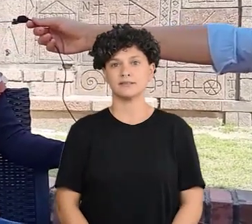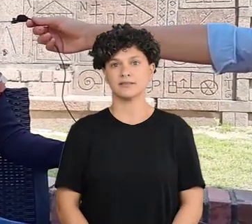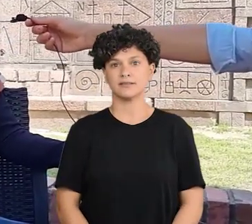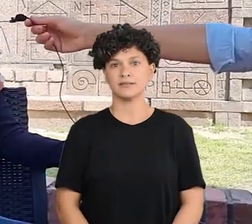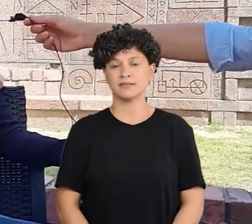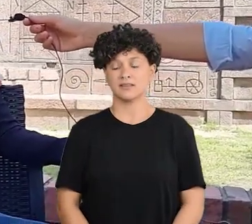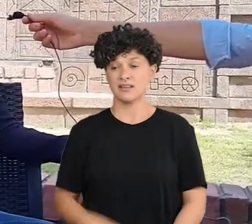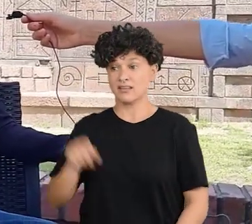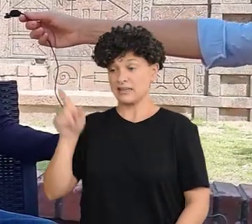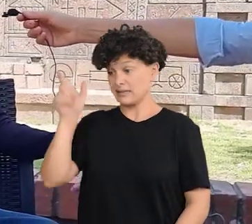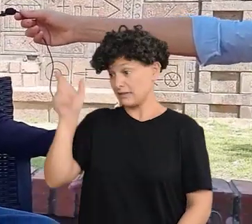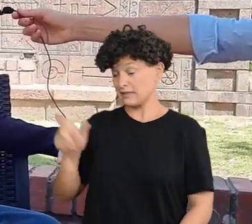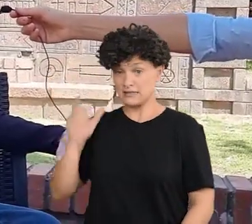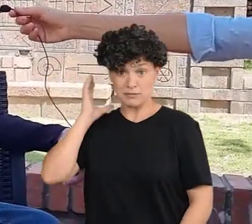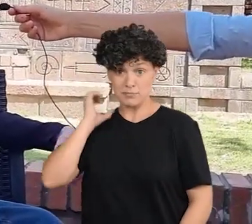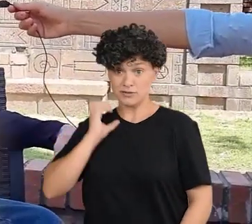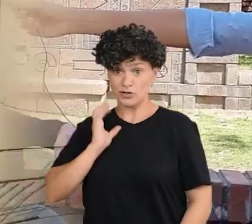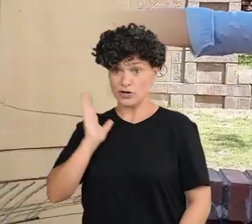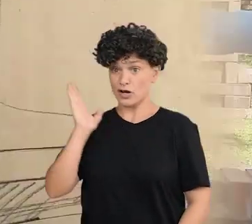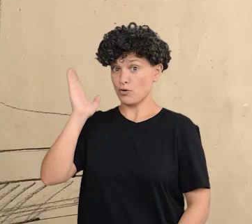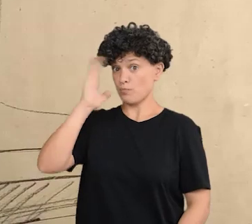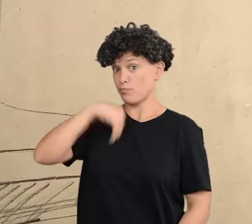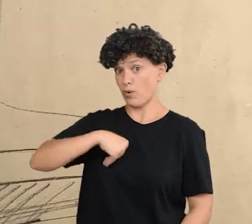que no puede conversar